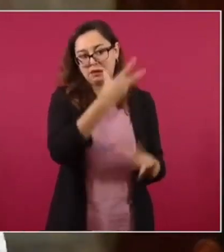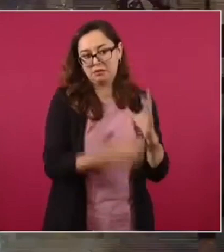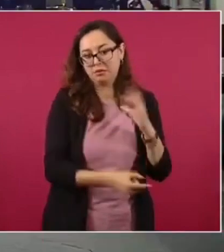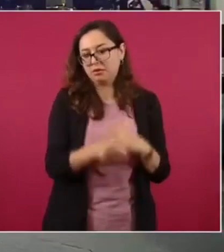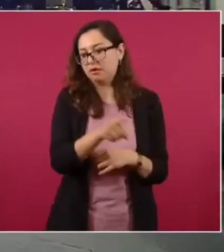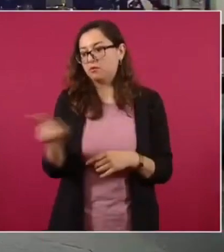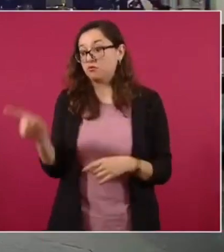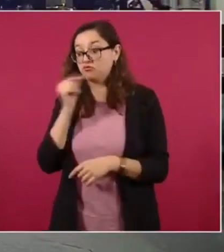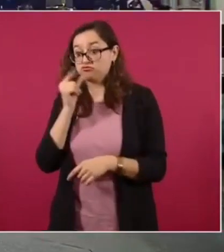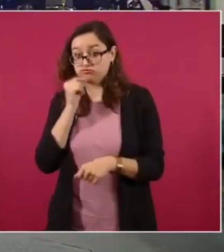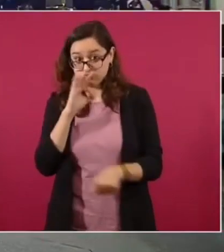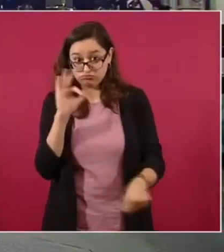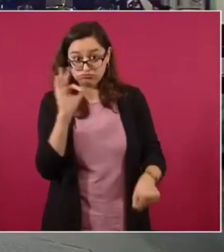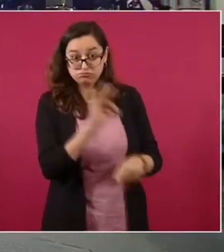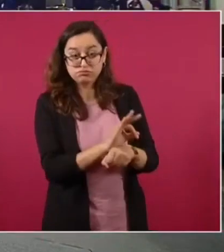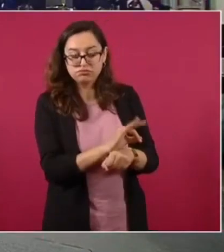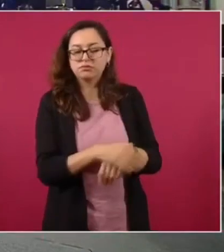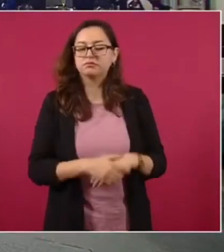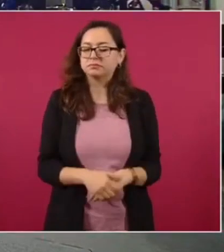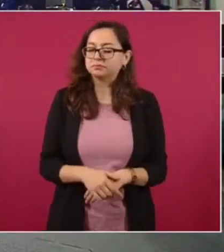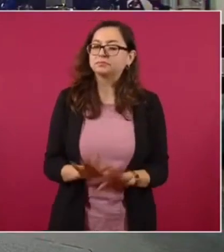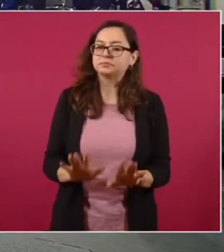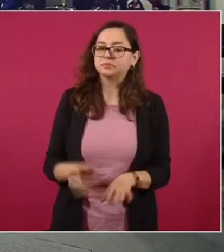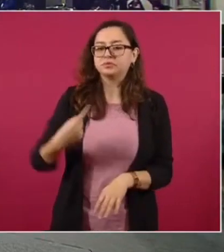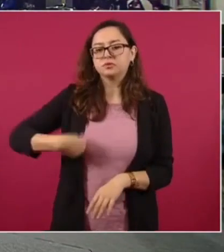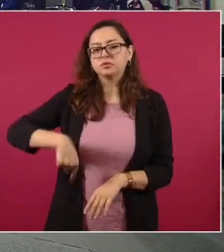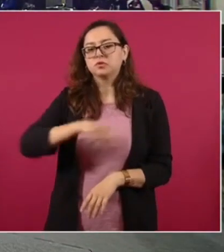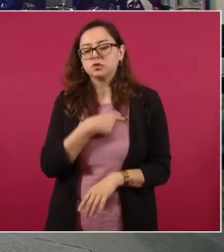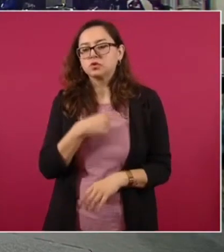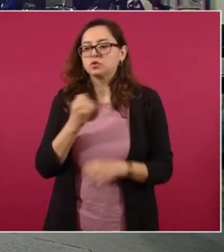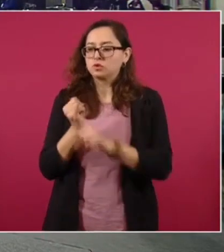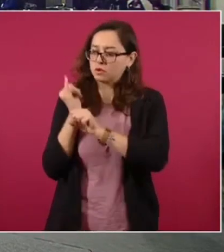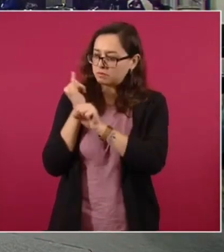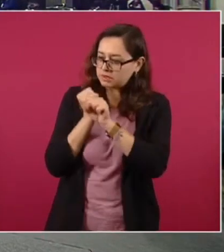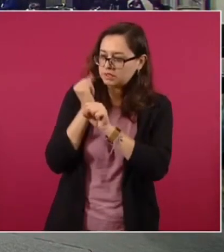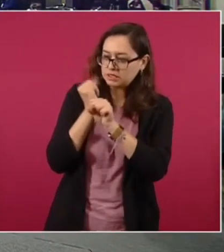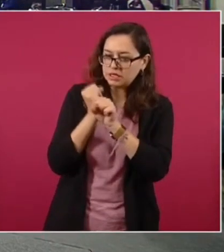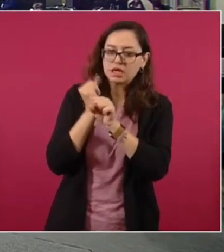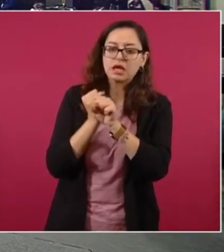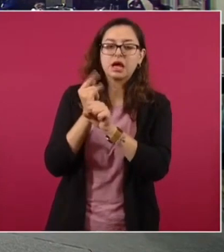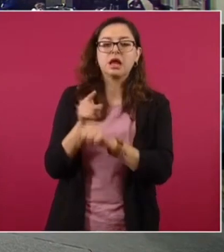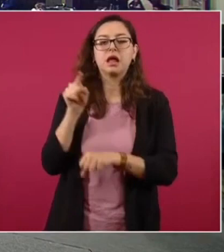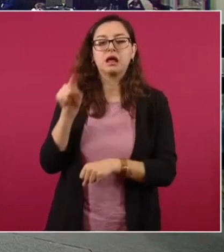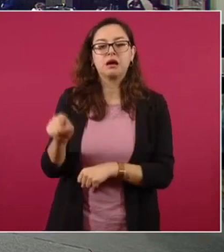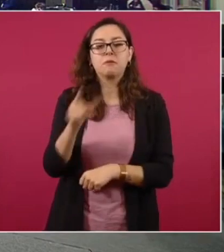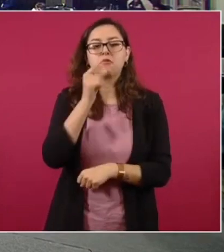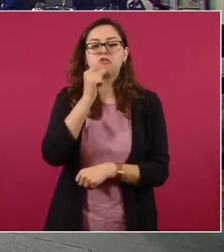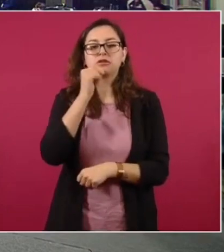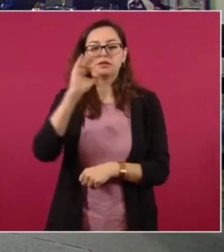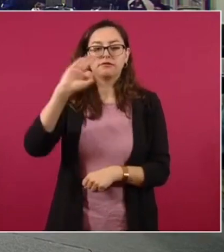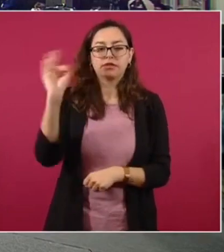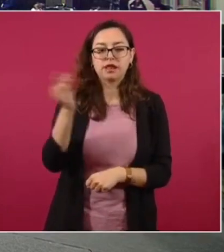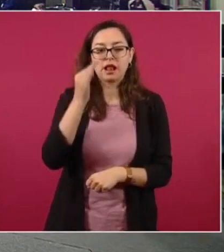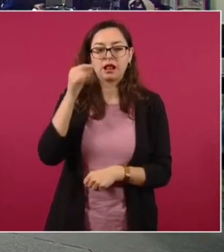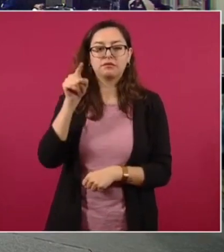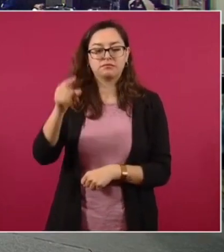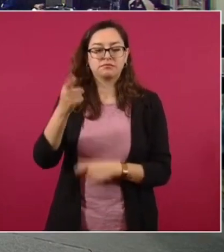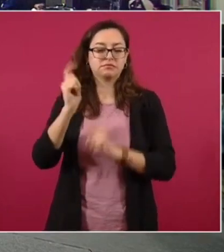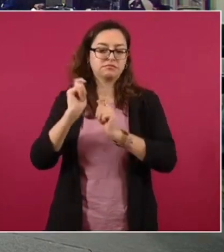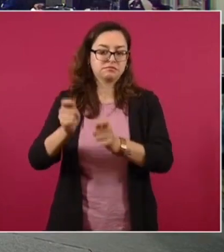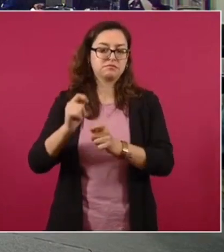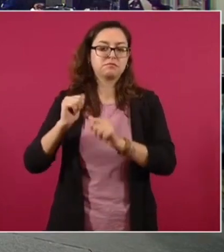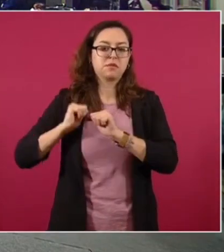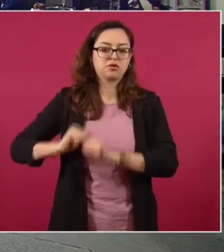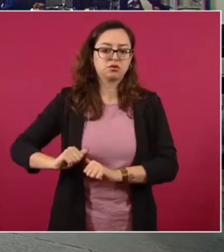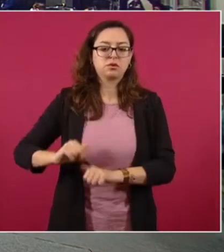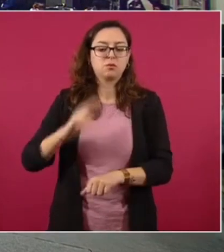federales, se buscó a Manelich Castilla, que era excomisionado en ese entonces de la Policía Federal, para saber sobre este documento